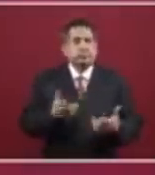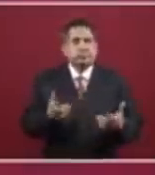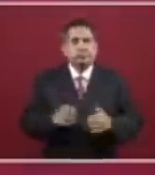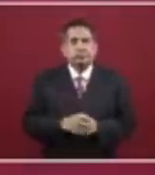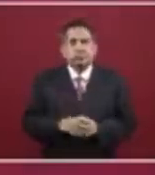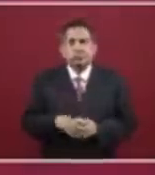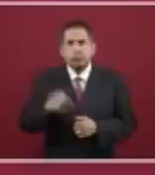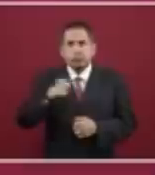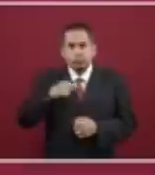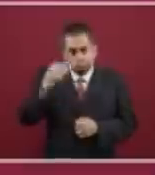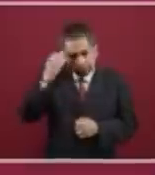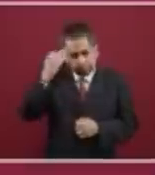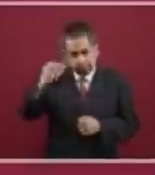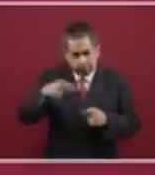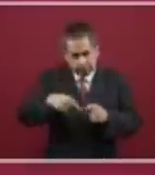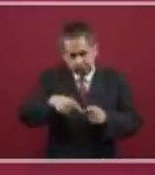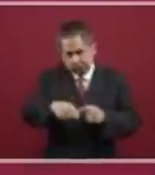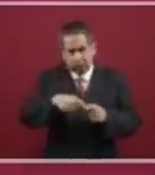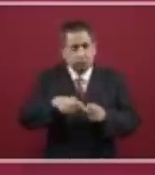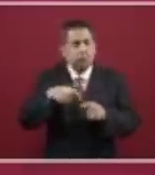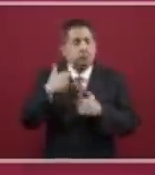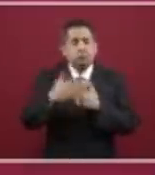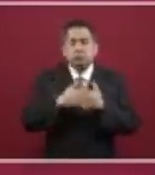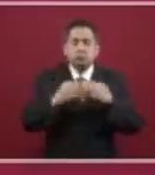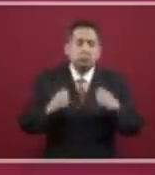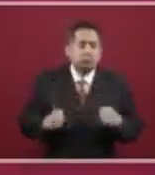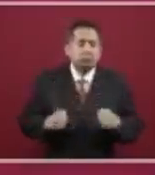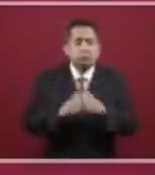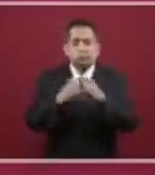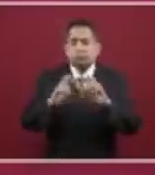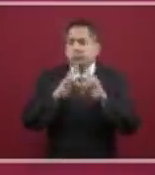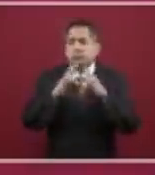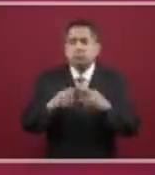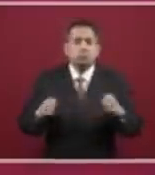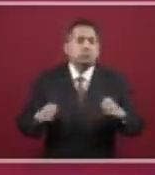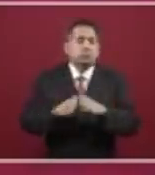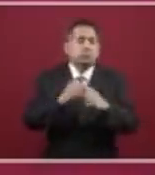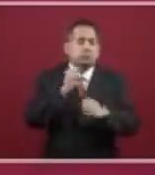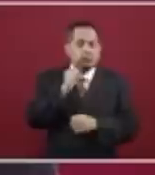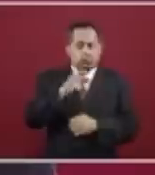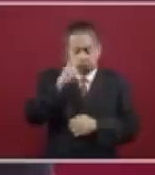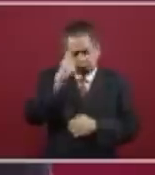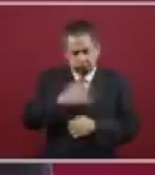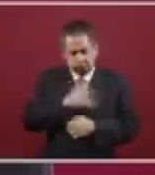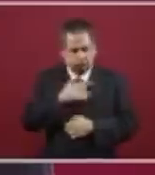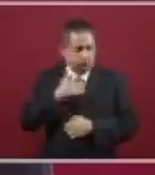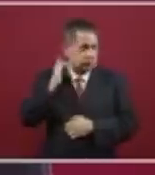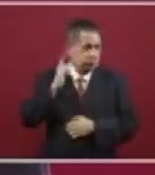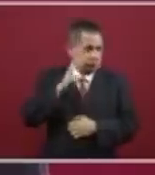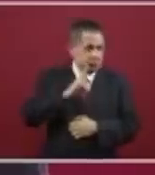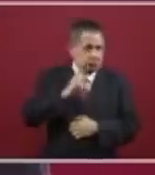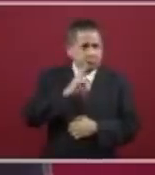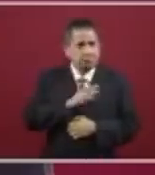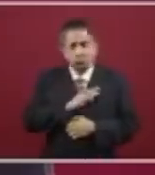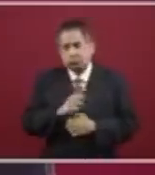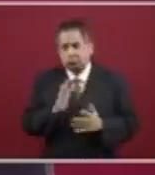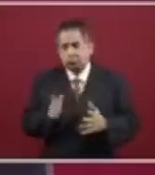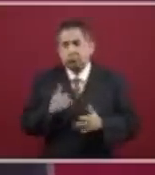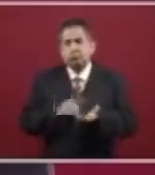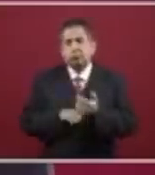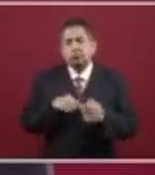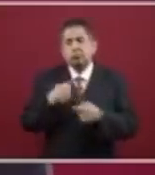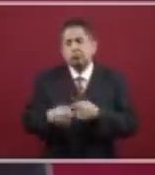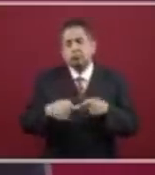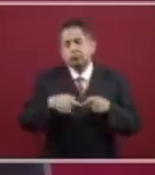en un periodo extraordinario que espero, deseo, se lleve a